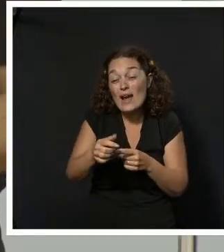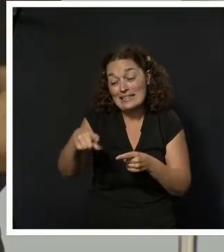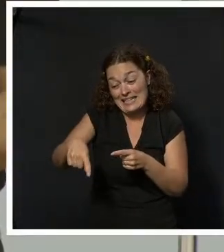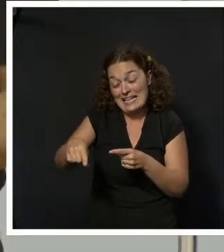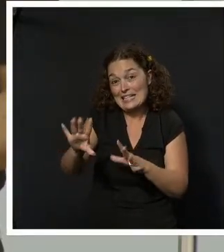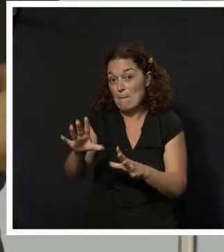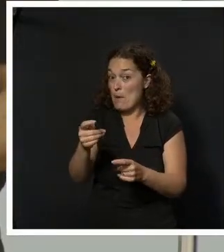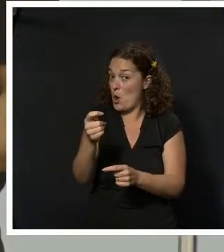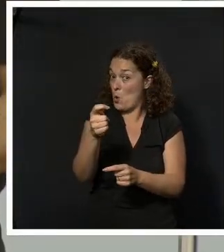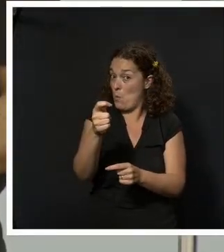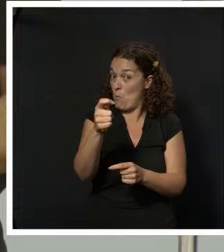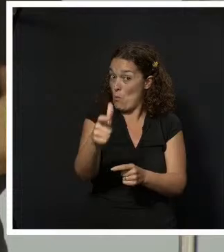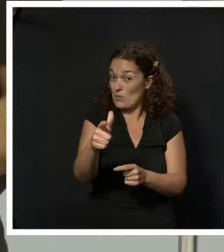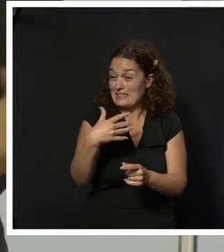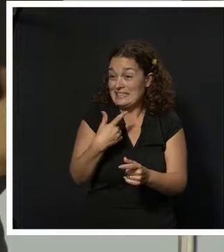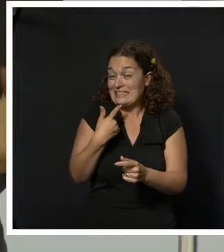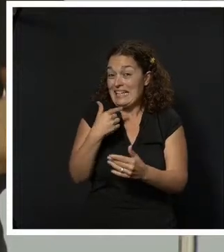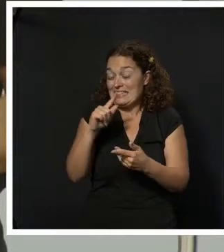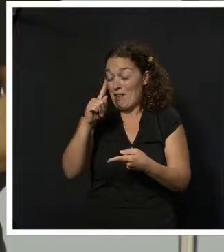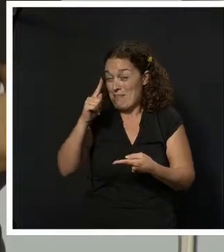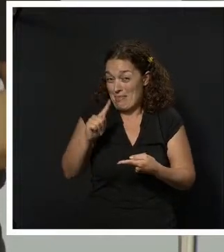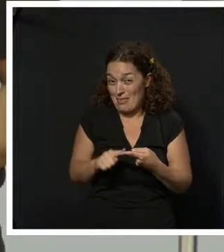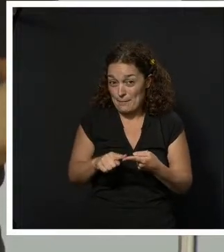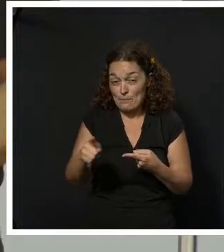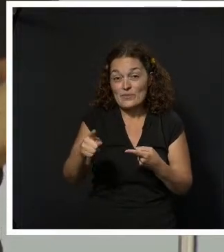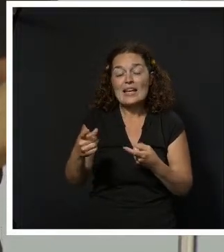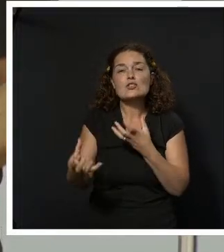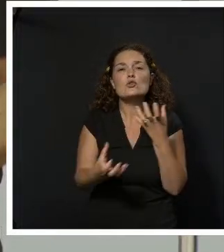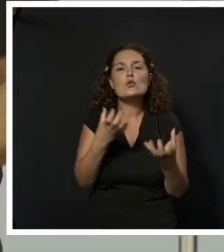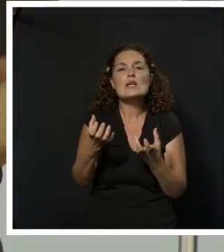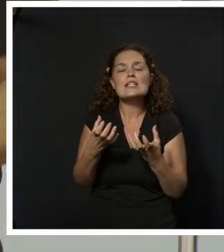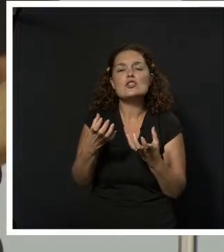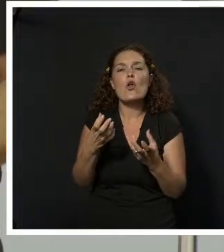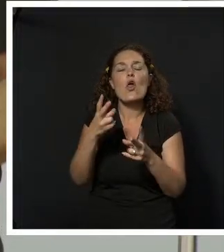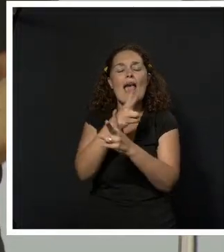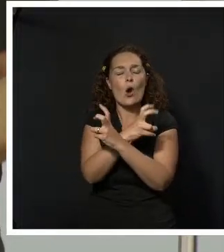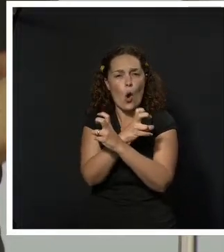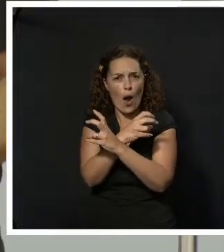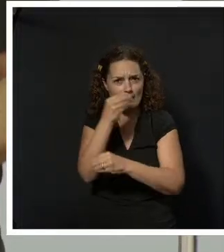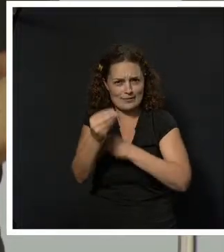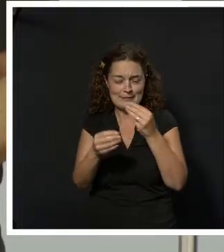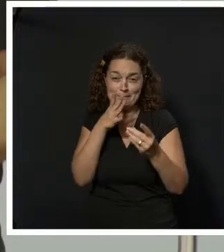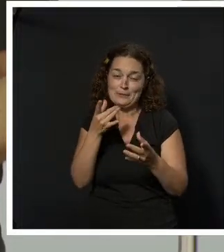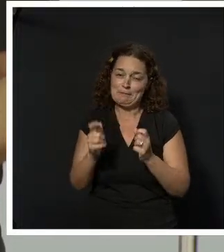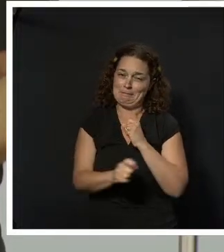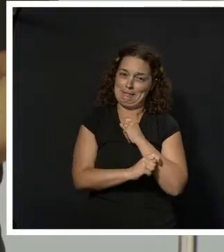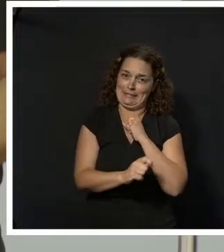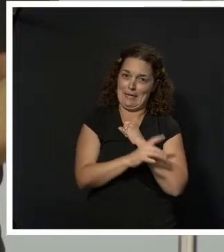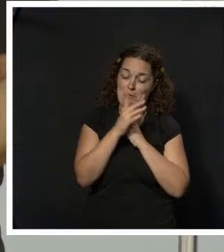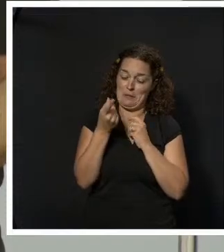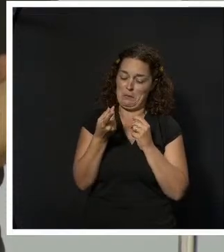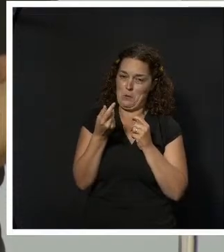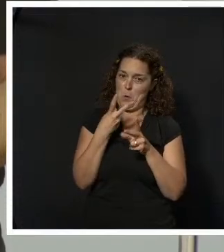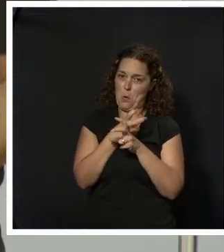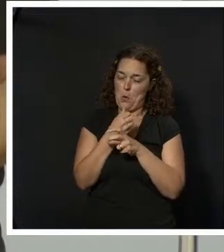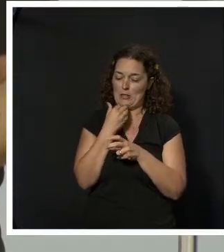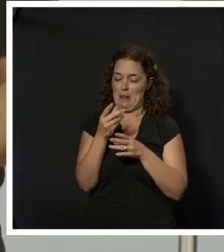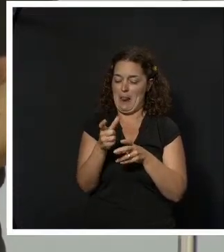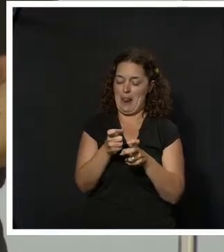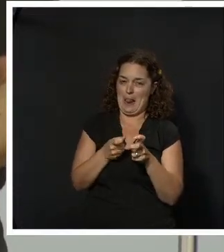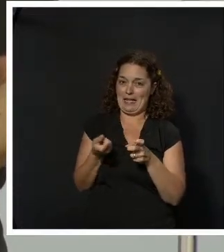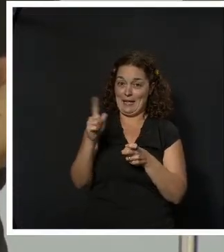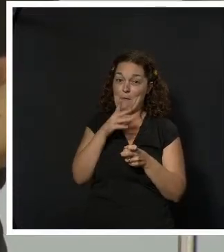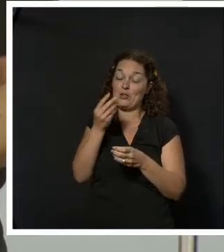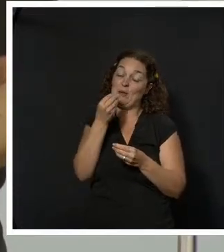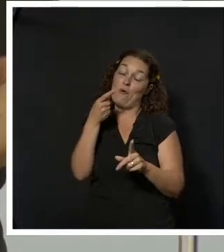Este pero pero están casi Sin mover este o guiso que visten de coello un poco de trampa porque un pequeño deshuesaino también para que fuese más fácil